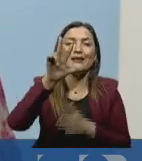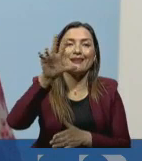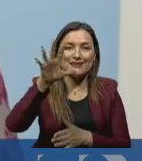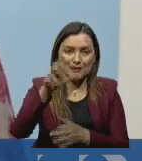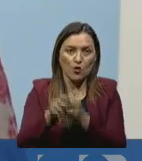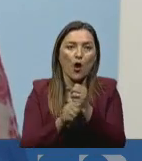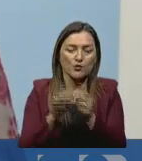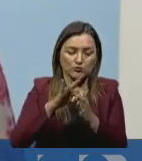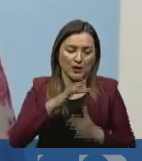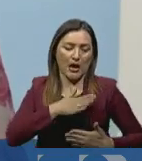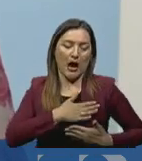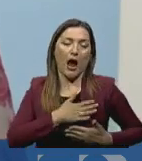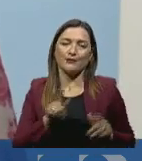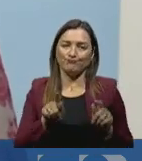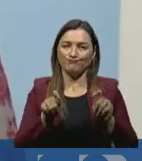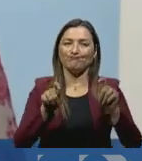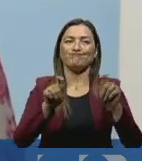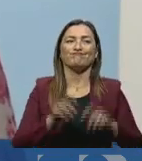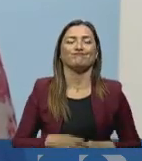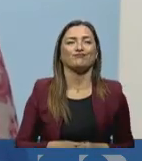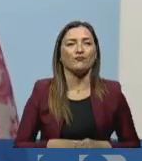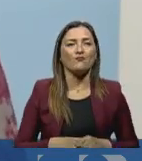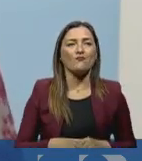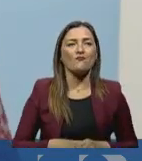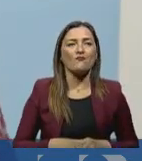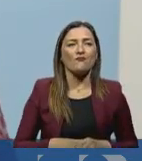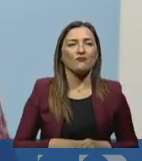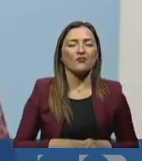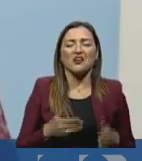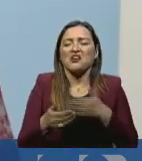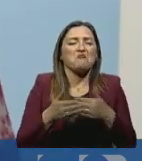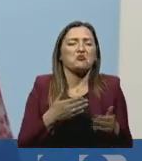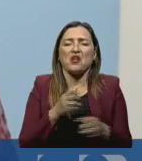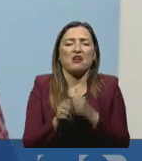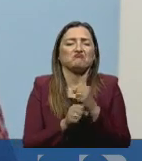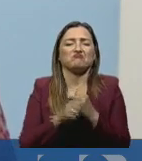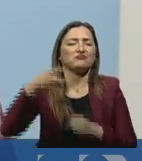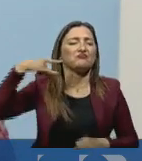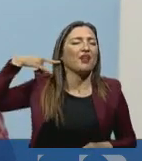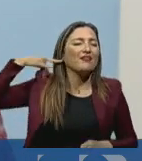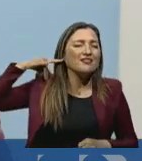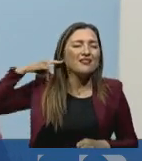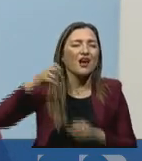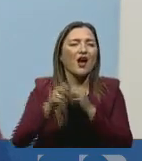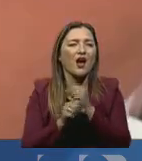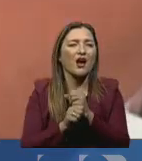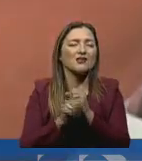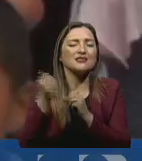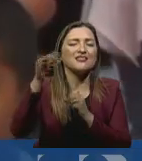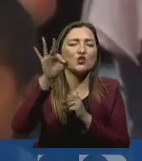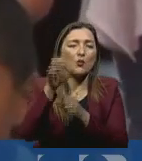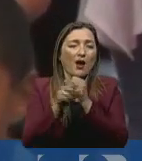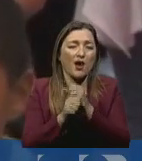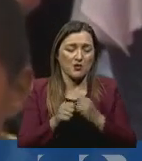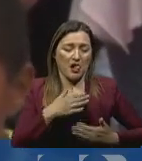los 35 años pero hoy el cáncer ya no es un signo de edad tienes niñas de 19 años cortándose dos senos